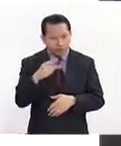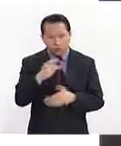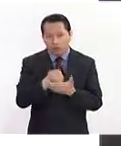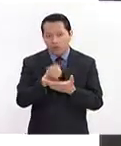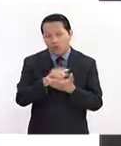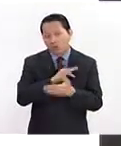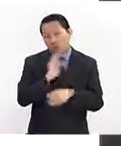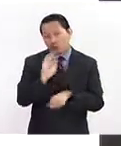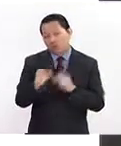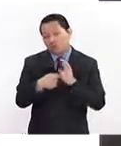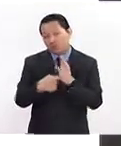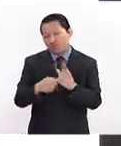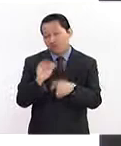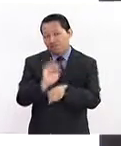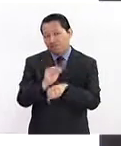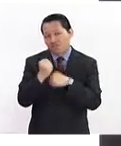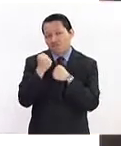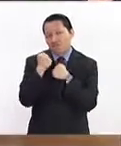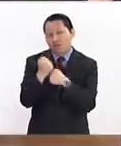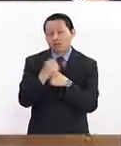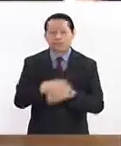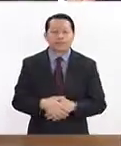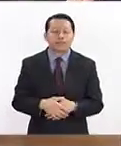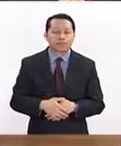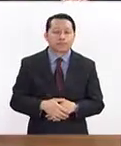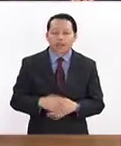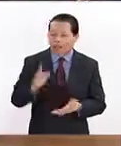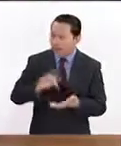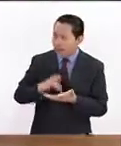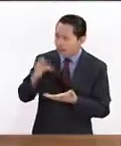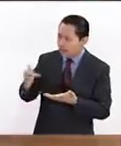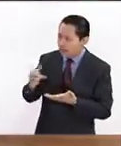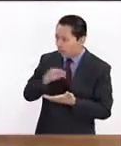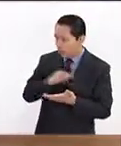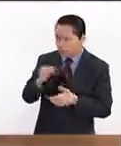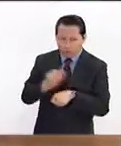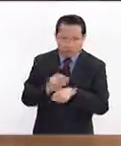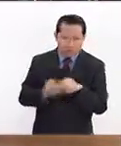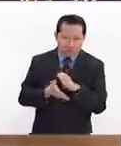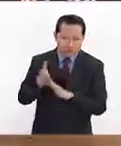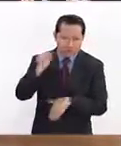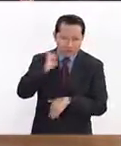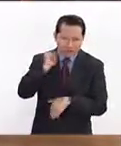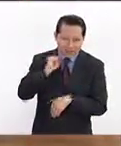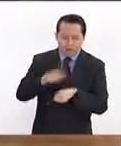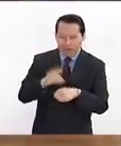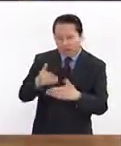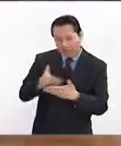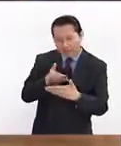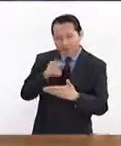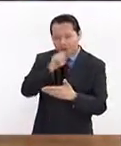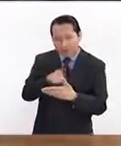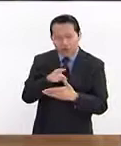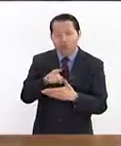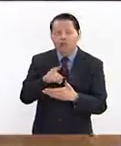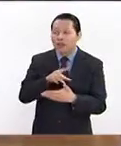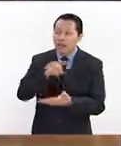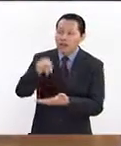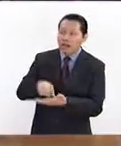demuestre su fortaleza. Pues muchísimas gracias por estar con nosotros. Vas para el Senado, por eso se adelantó la sesión. Vas precisamente a estar allá